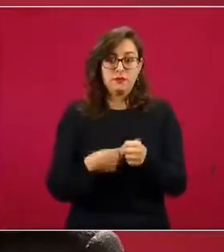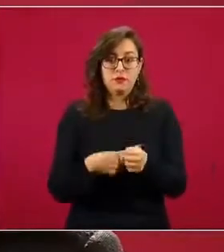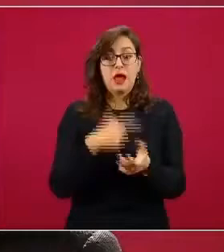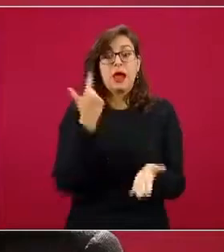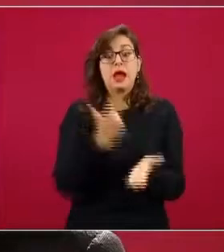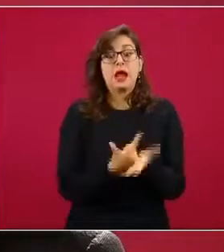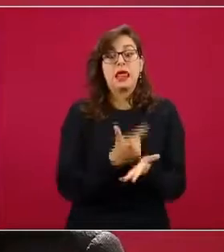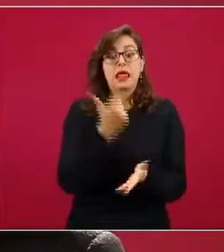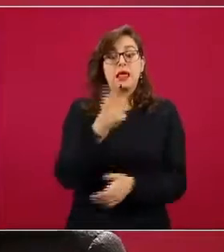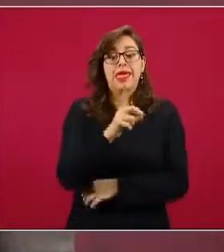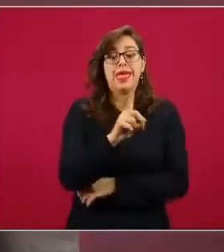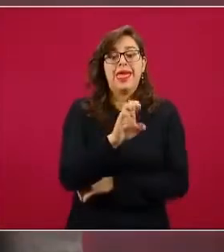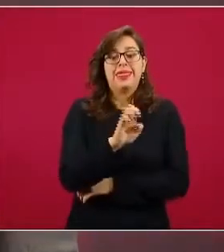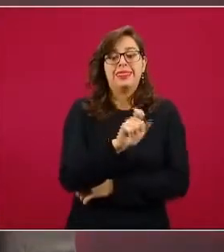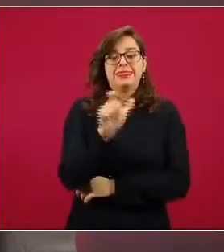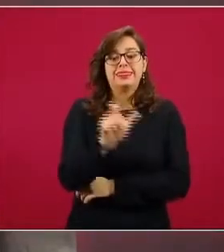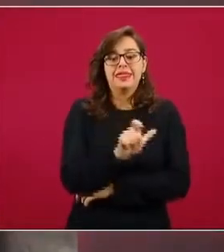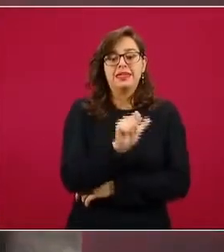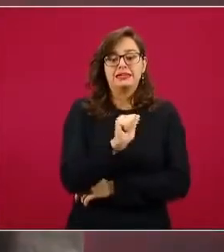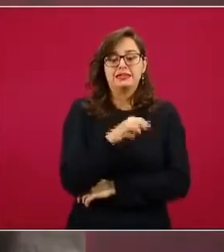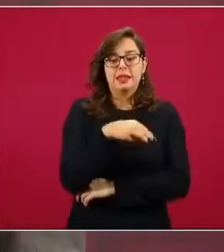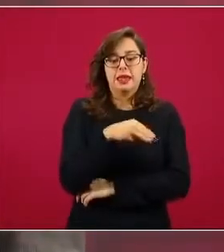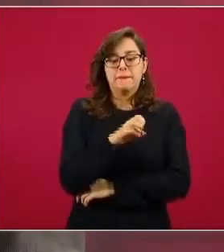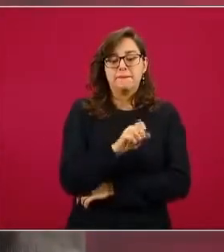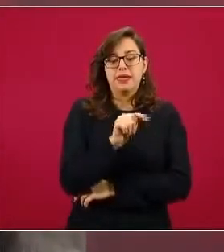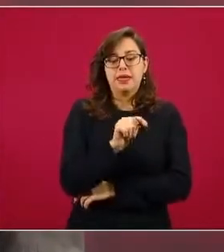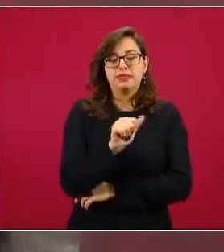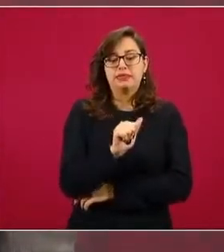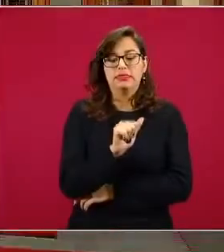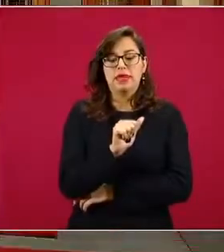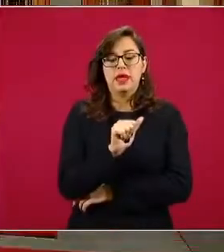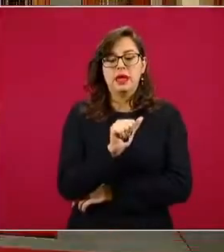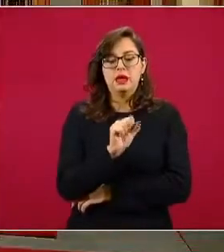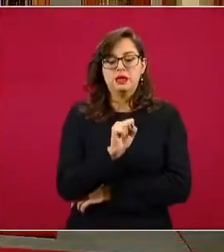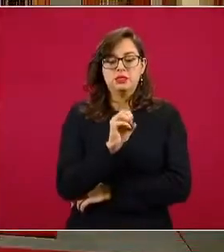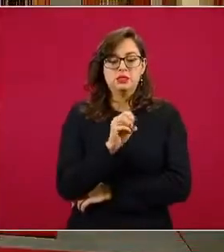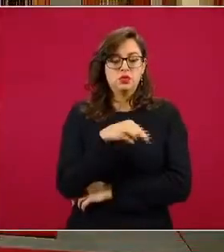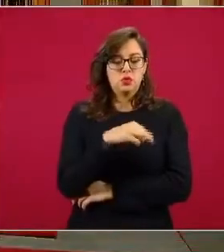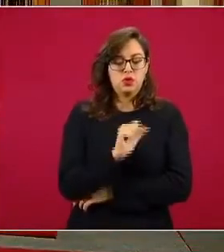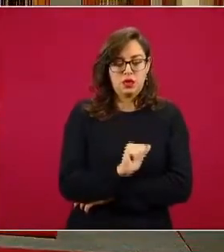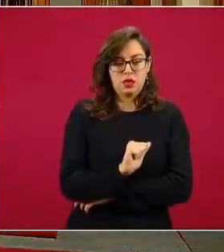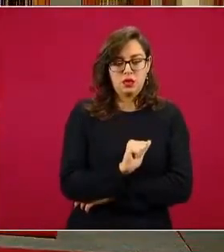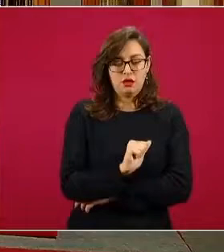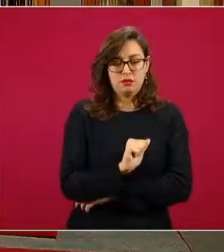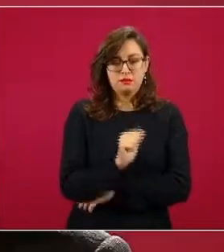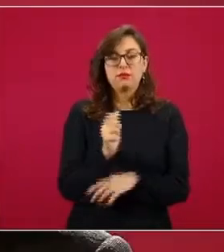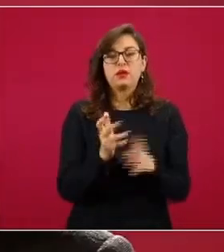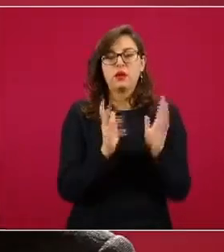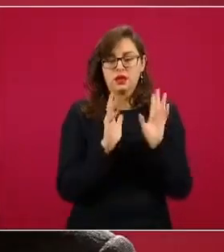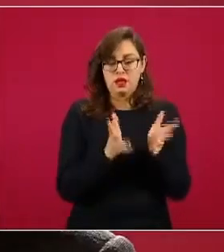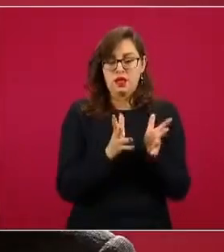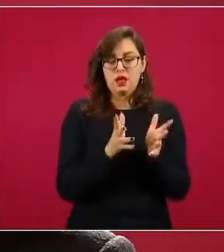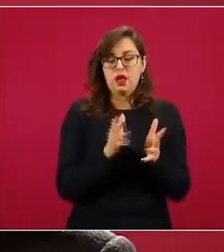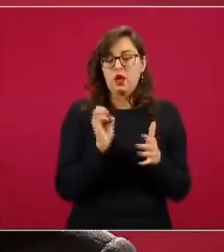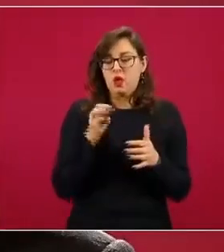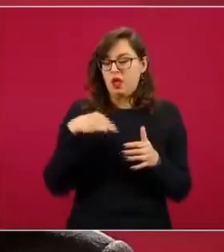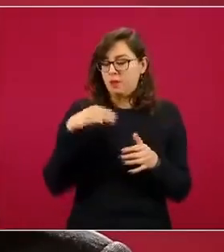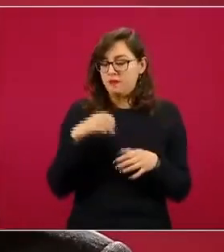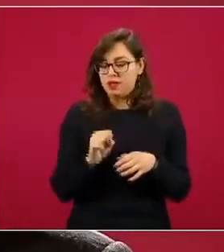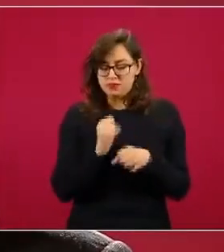es la dexametasona, de la que hemos hablado. Fue demostrada también en el estudio Solidaridad, el estudio que condujo la